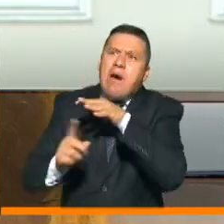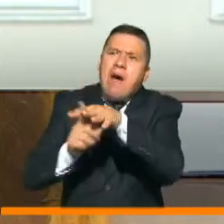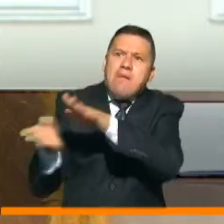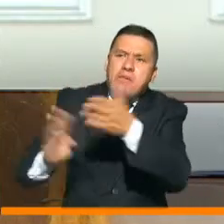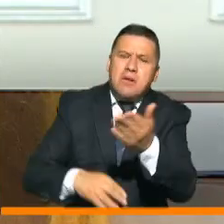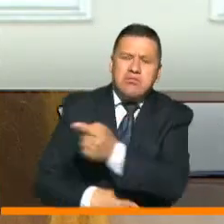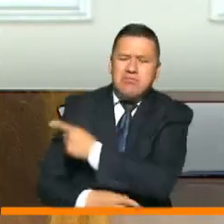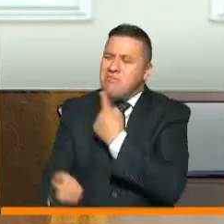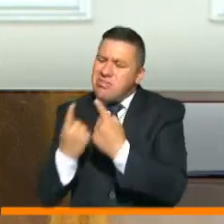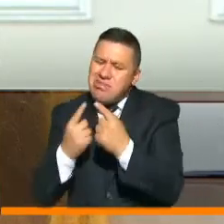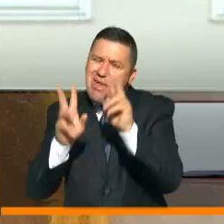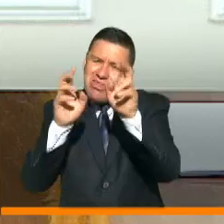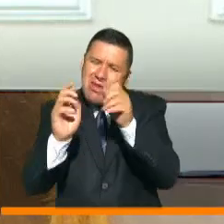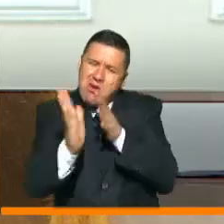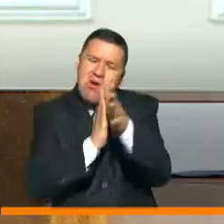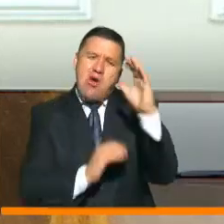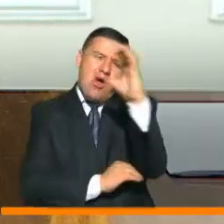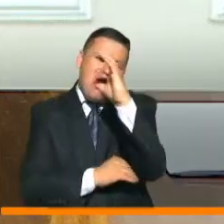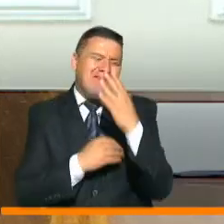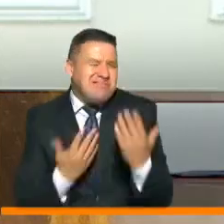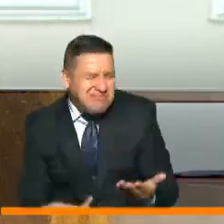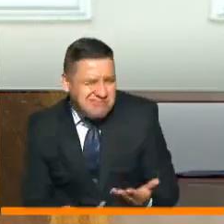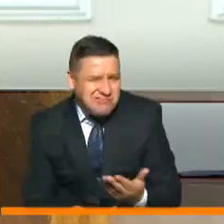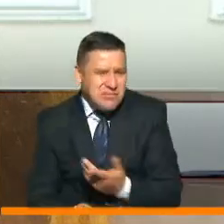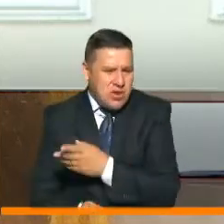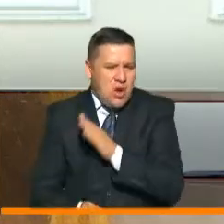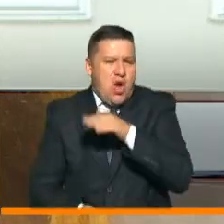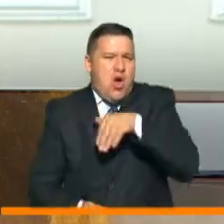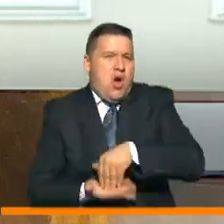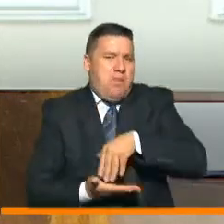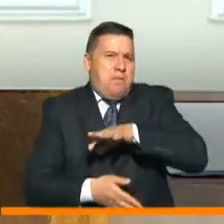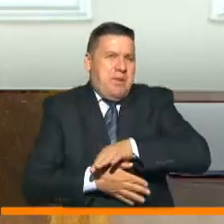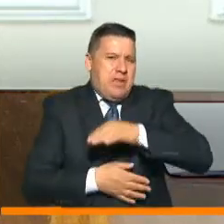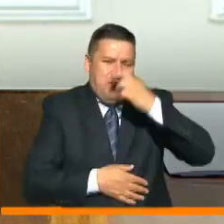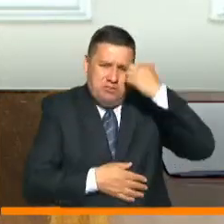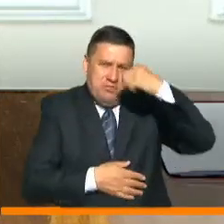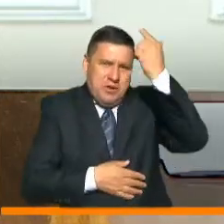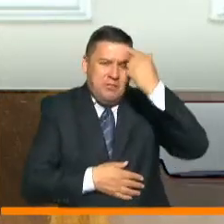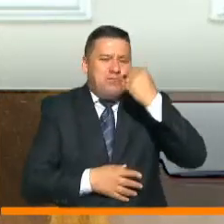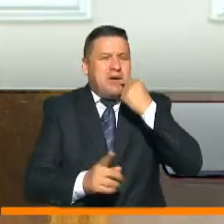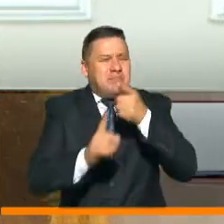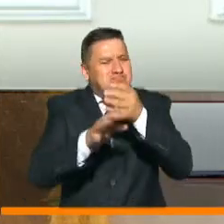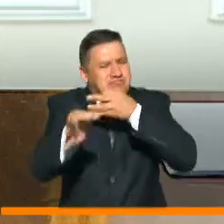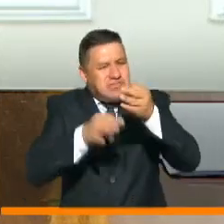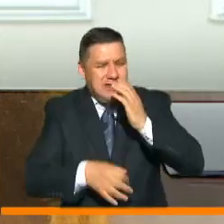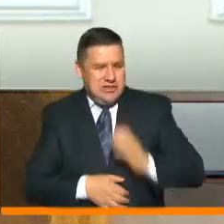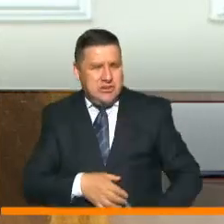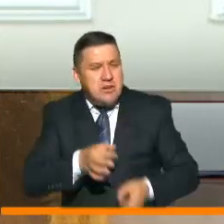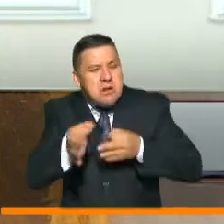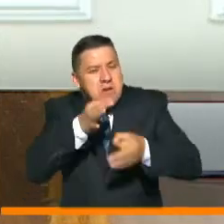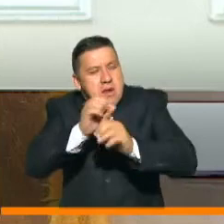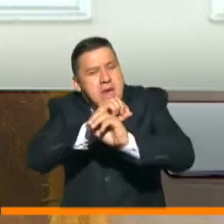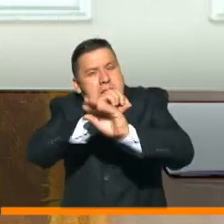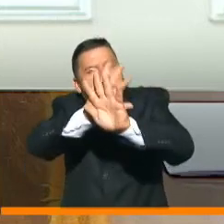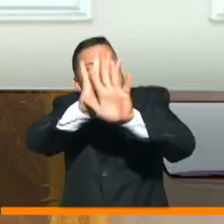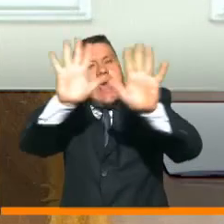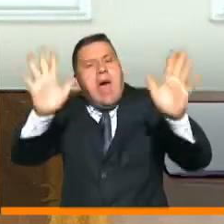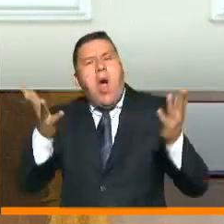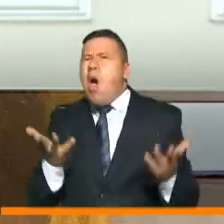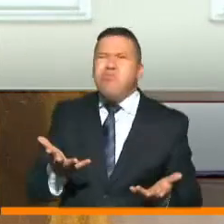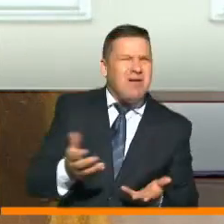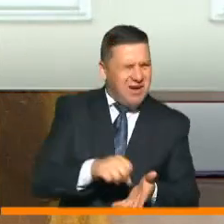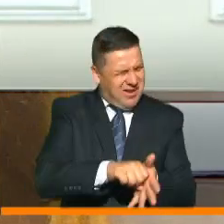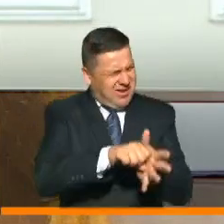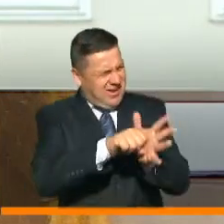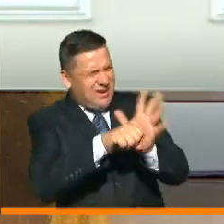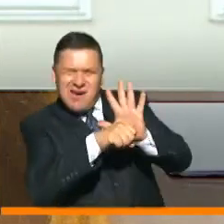que usted le hablara a los colombianos desde su óptica científica, pero aterrizando esto en el lenguaje ciudadano, ¿qué significa también estos estudios